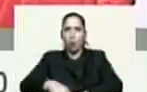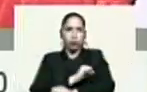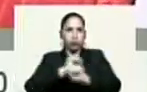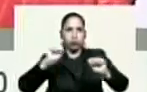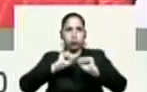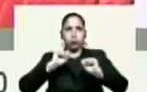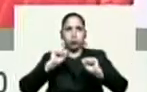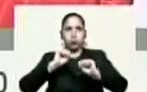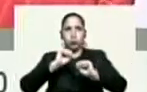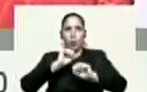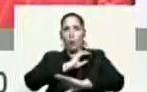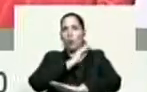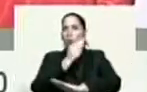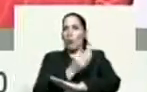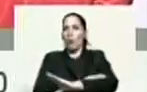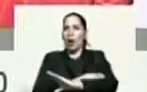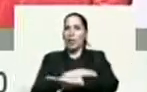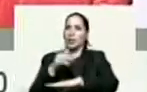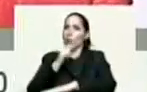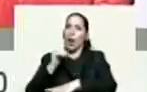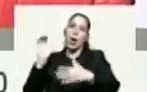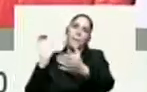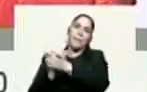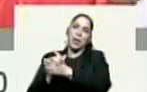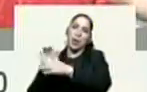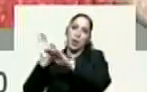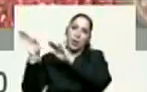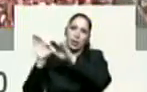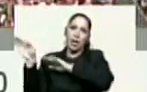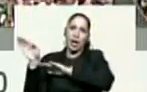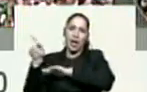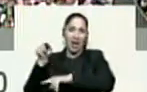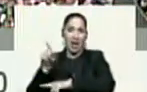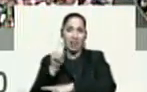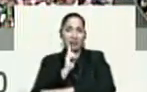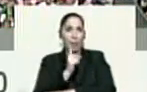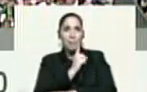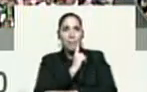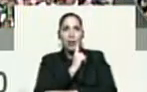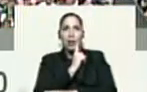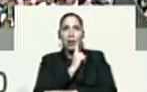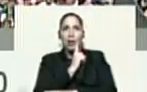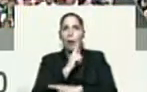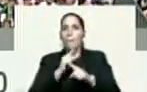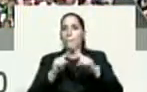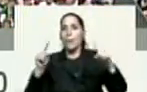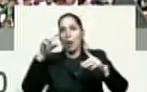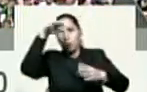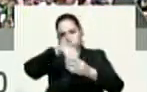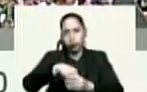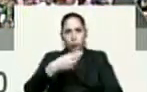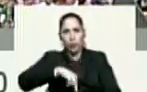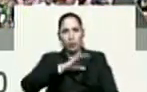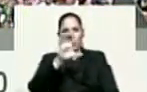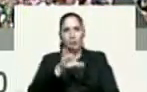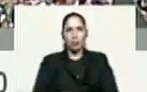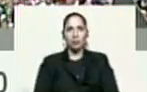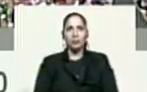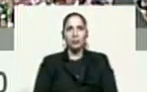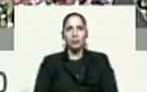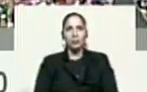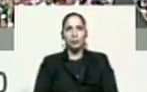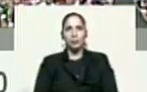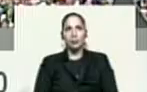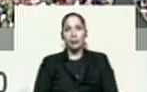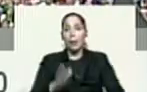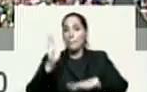por fuerzas enemigas extranjeras, que los han llamado para que invadan a nuestra patria. De